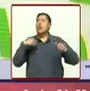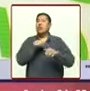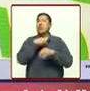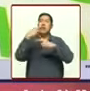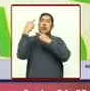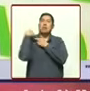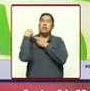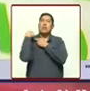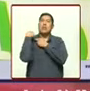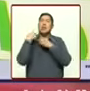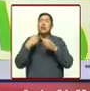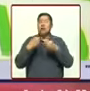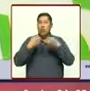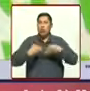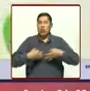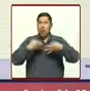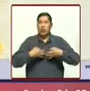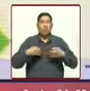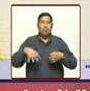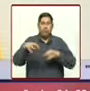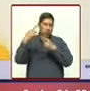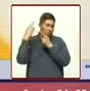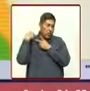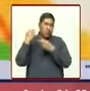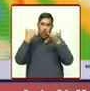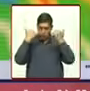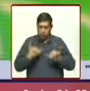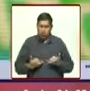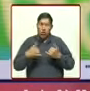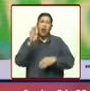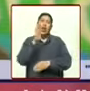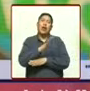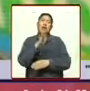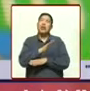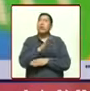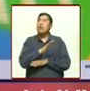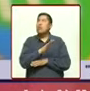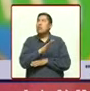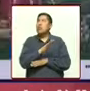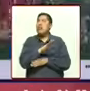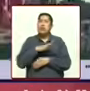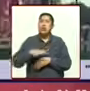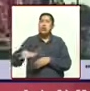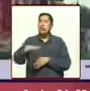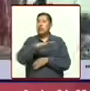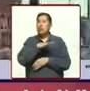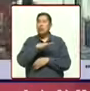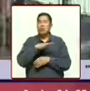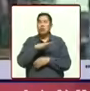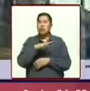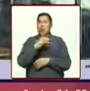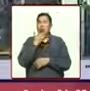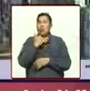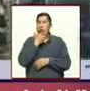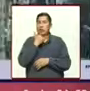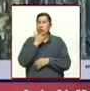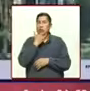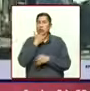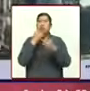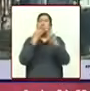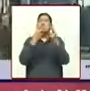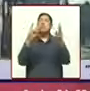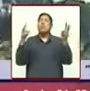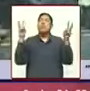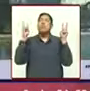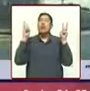el encargado o con el oficial que estuvo a cargo el día de hoy en horas de la tarde en la unidad de tránsito en